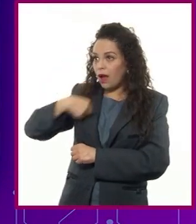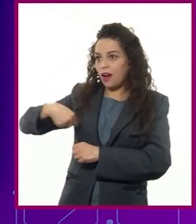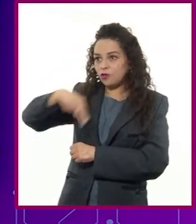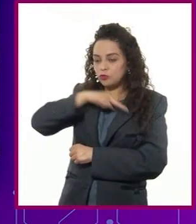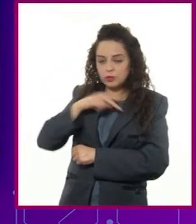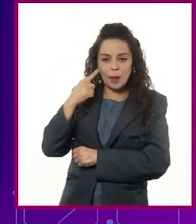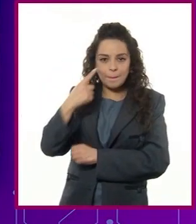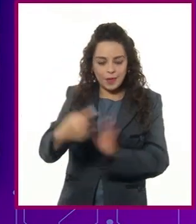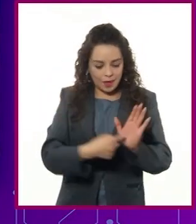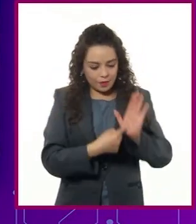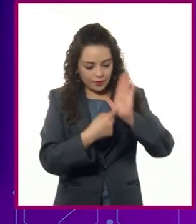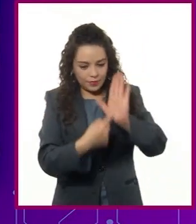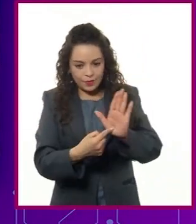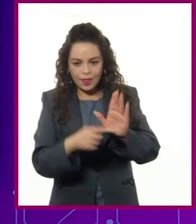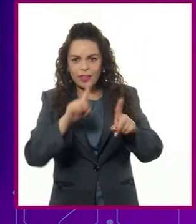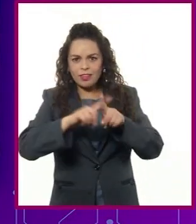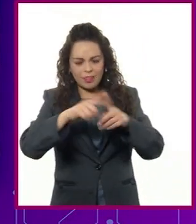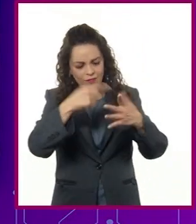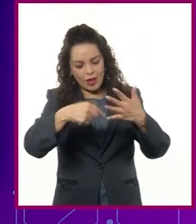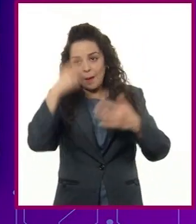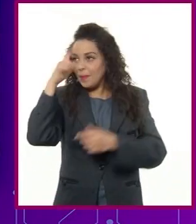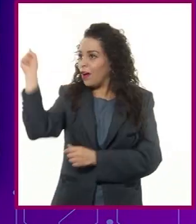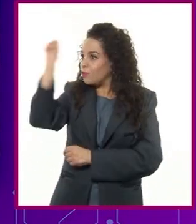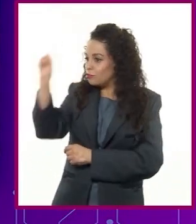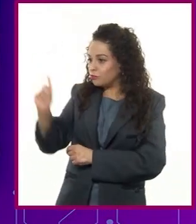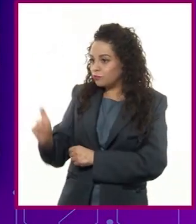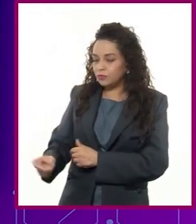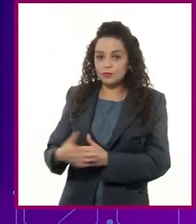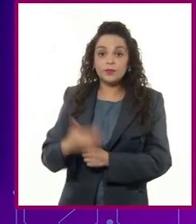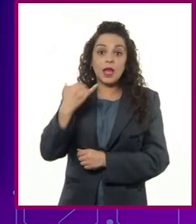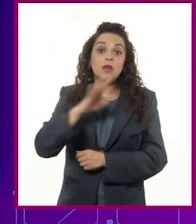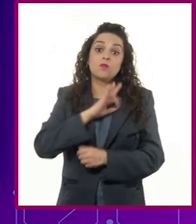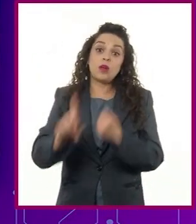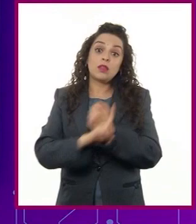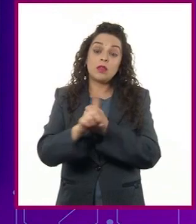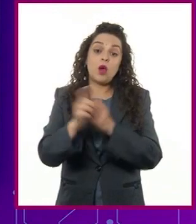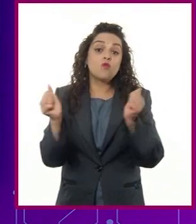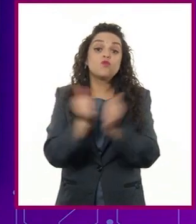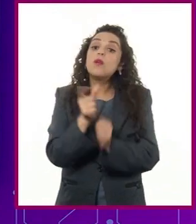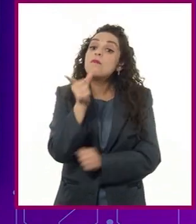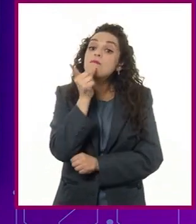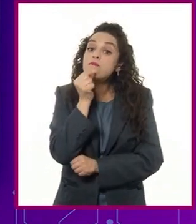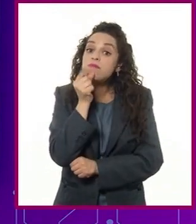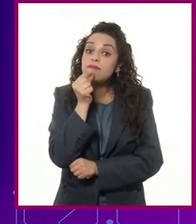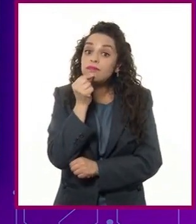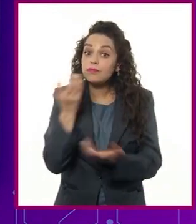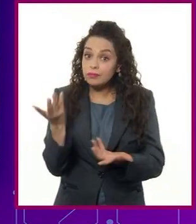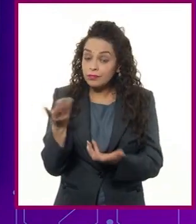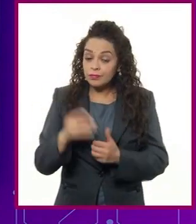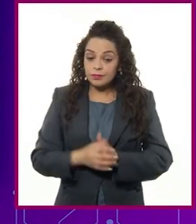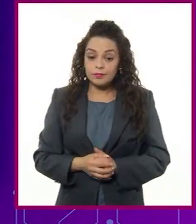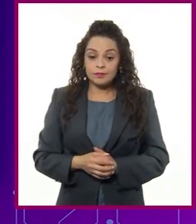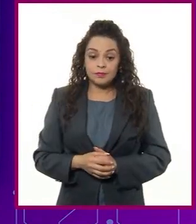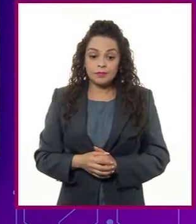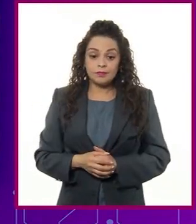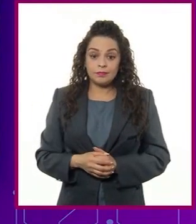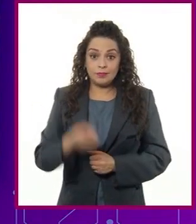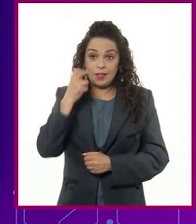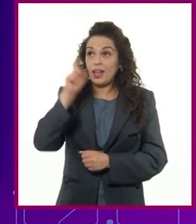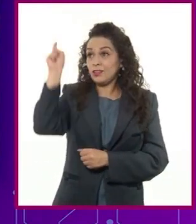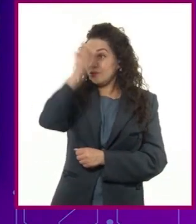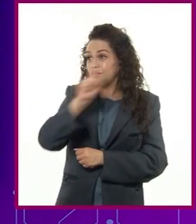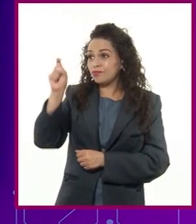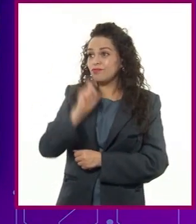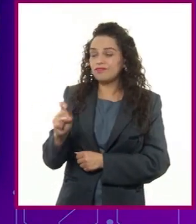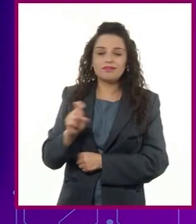diseños. También les dije que arriesgarse a tener problemas con la ley y que borraran nuestro graffiti no valía la pena.